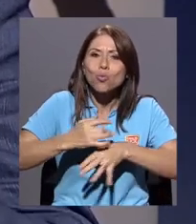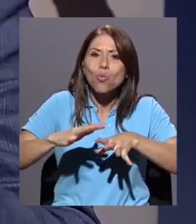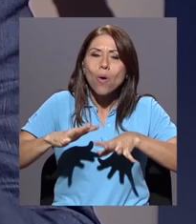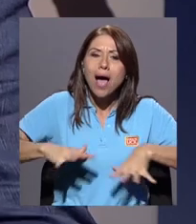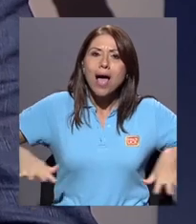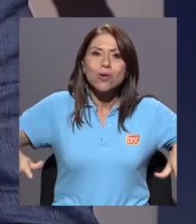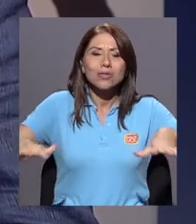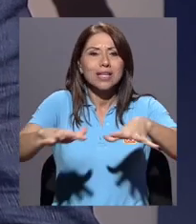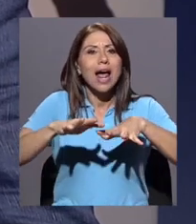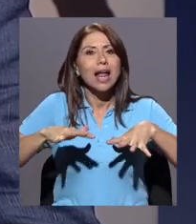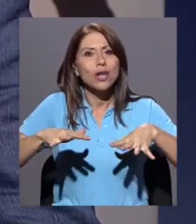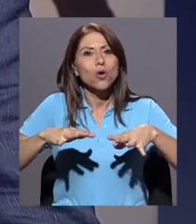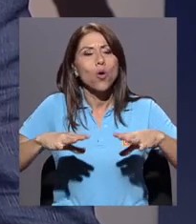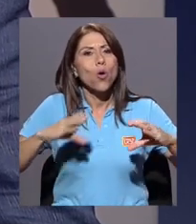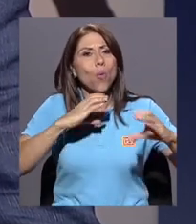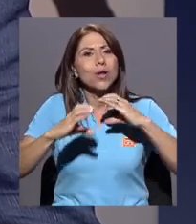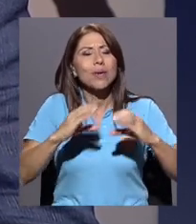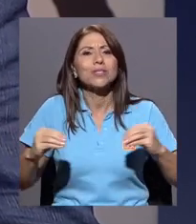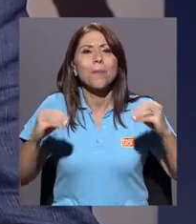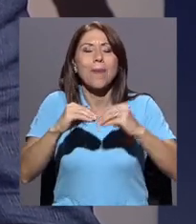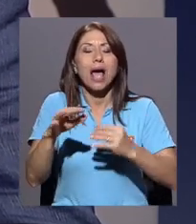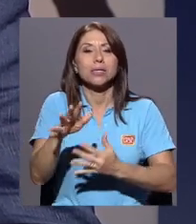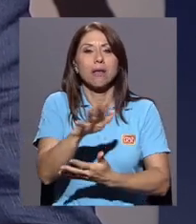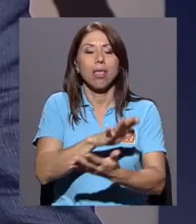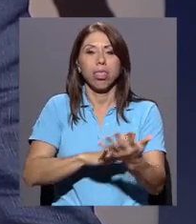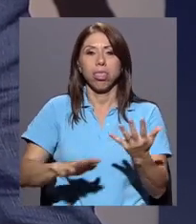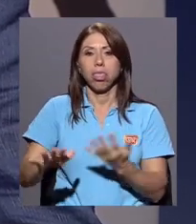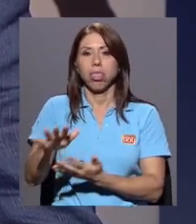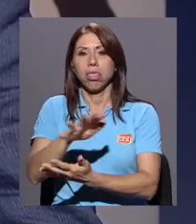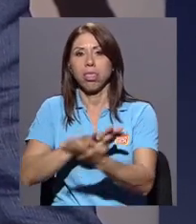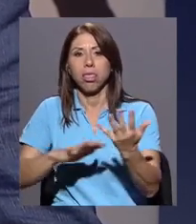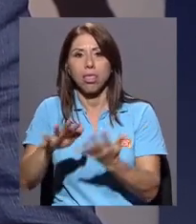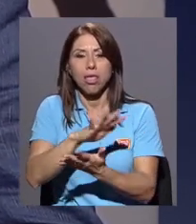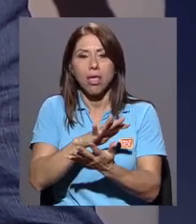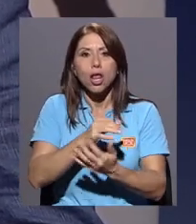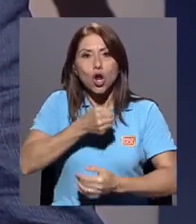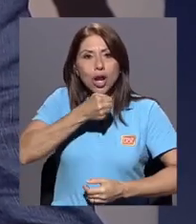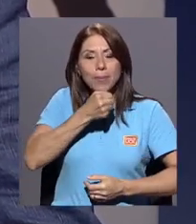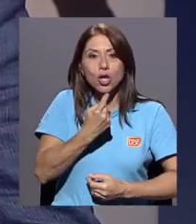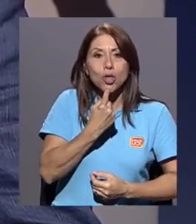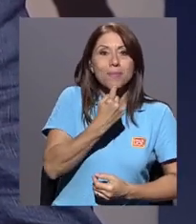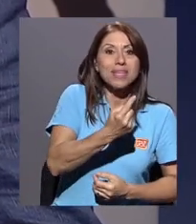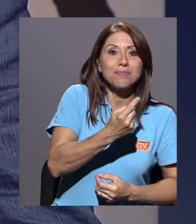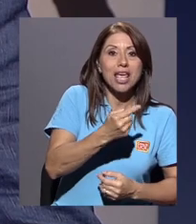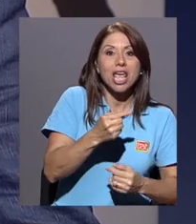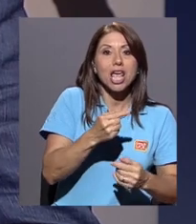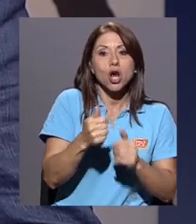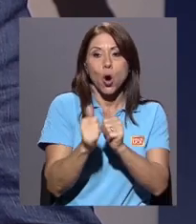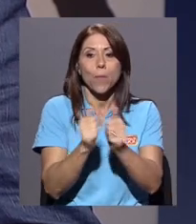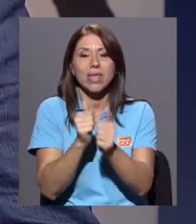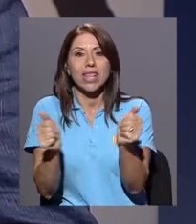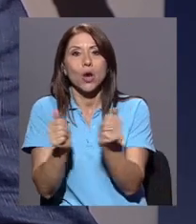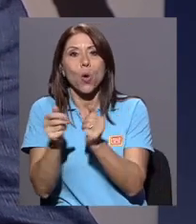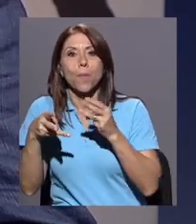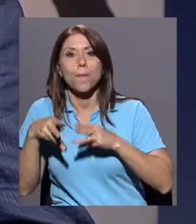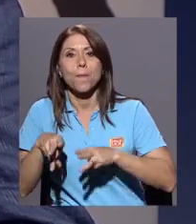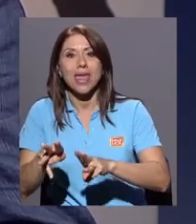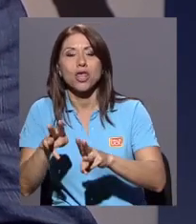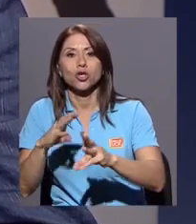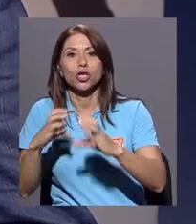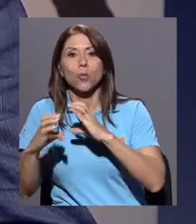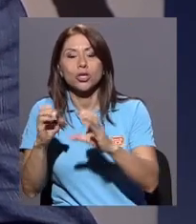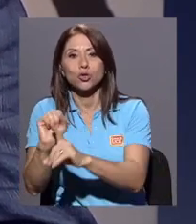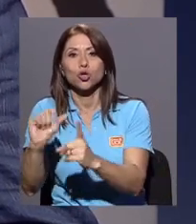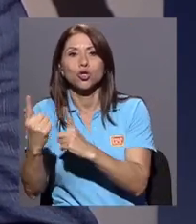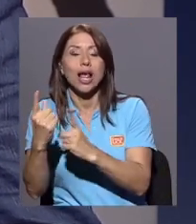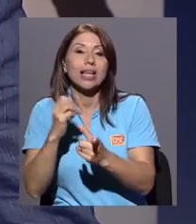actúa en un escenario comunicacional mucho más desordenado, mucho más caótico, donde lo que el periodismo dice compite con lo que dicen en los medios sociales,